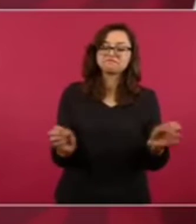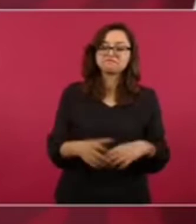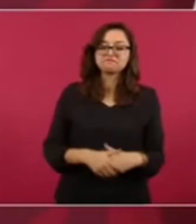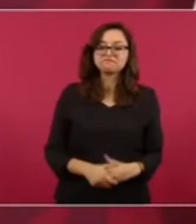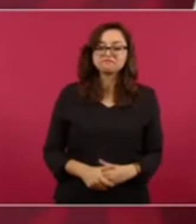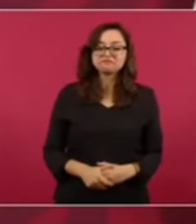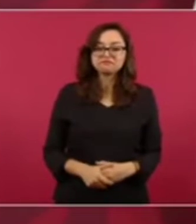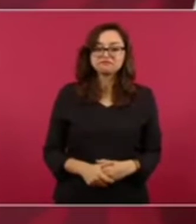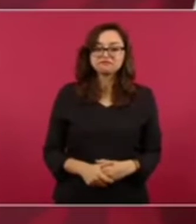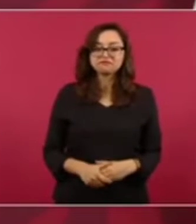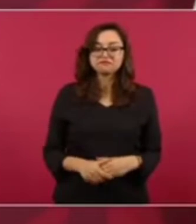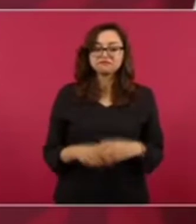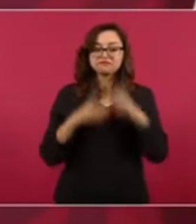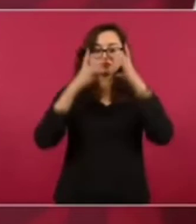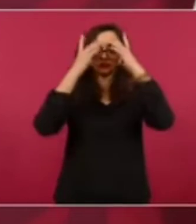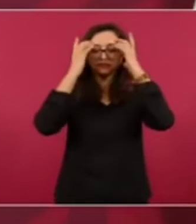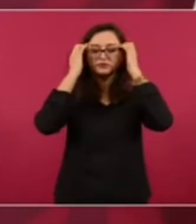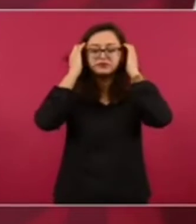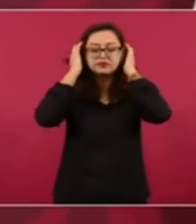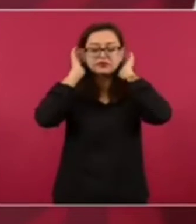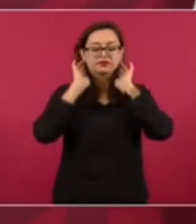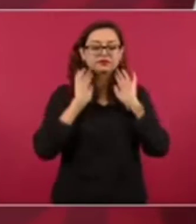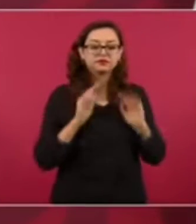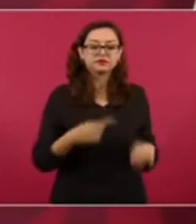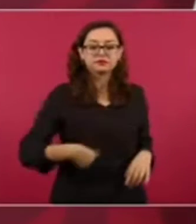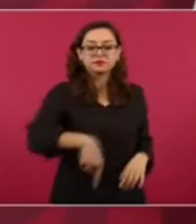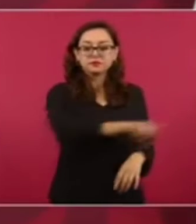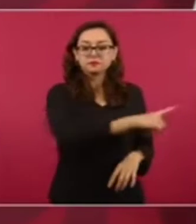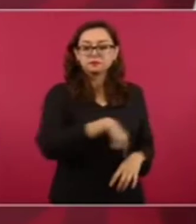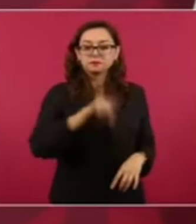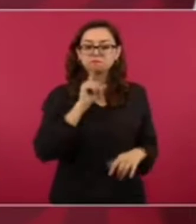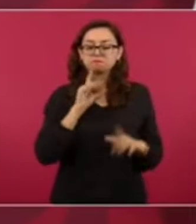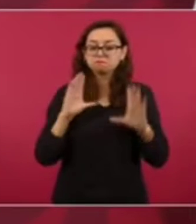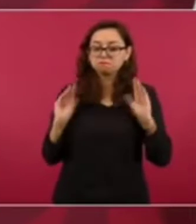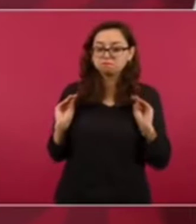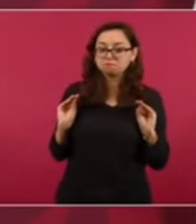atrocidades, pero nadie dice nada,